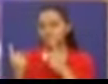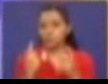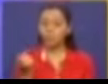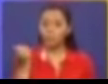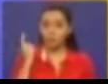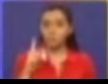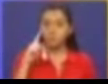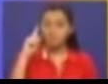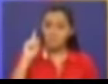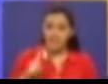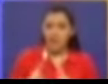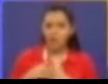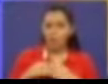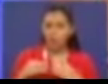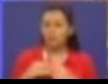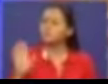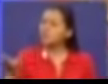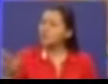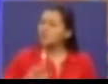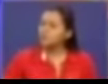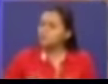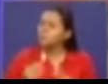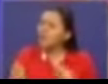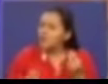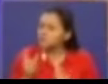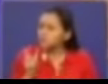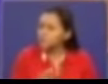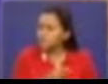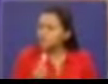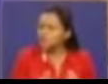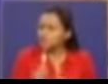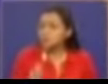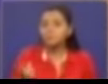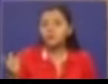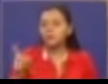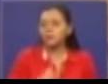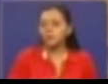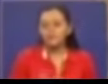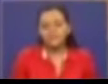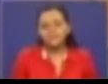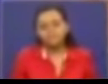Más de $1,000, decía, bueno, ¿y ahorita qué hace esa gente? ¿Saben lo que me contestaron los